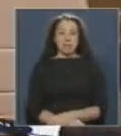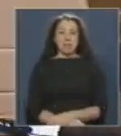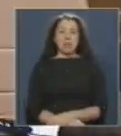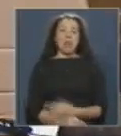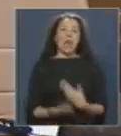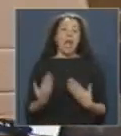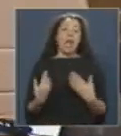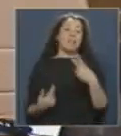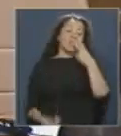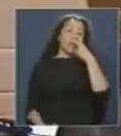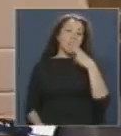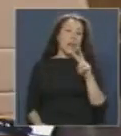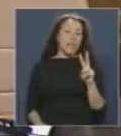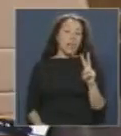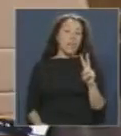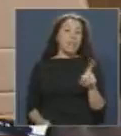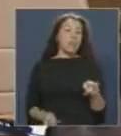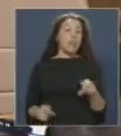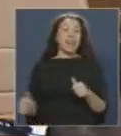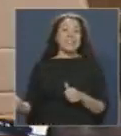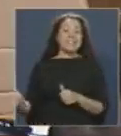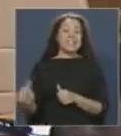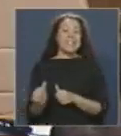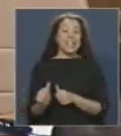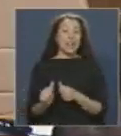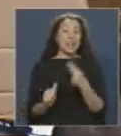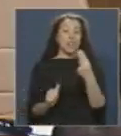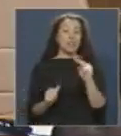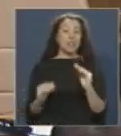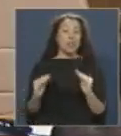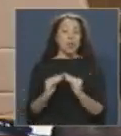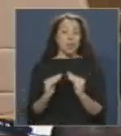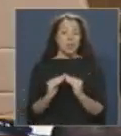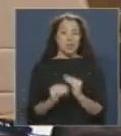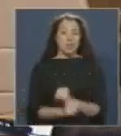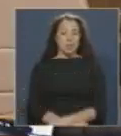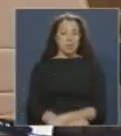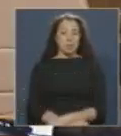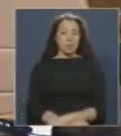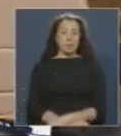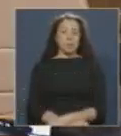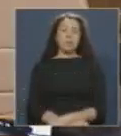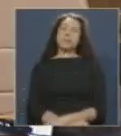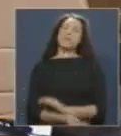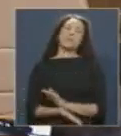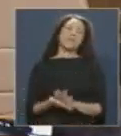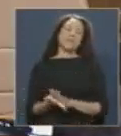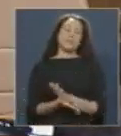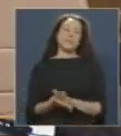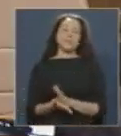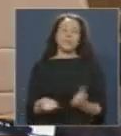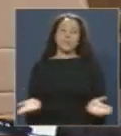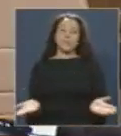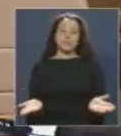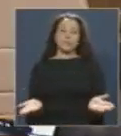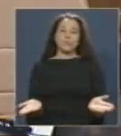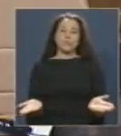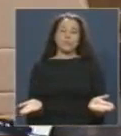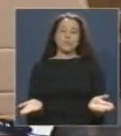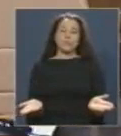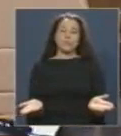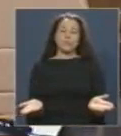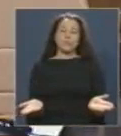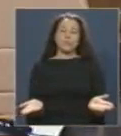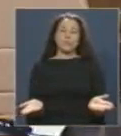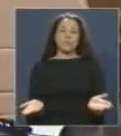coincide con el más cercano a su domicilio. Lo vemos, por ejemplo, en el caso